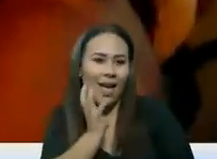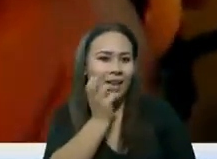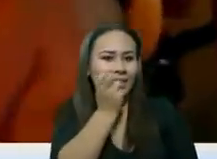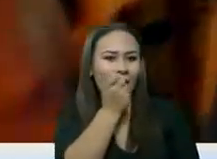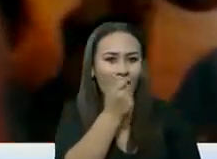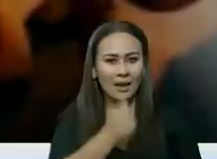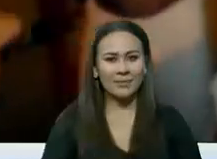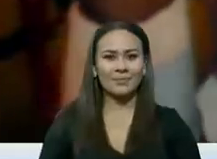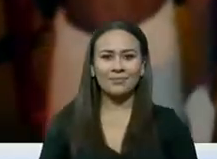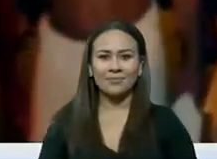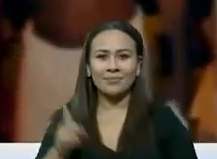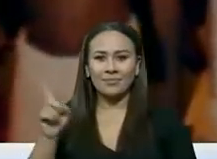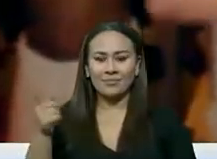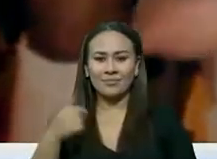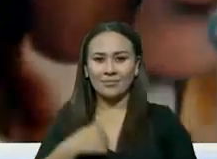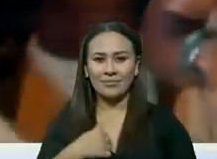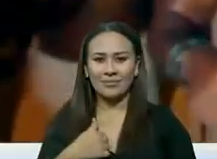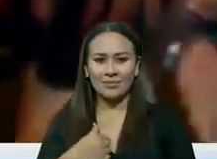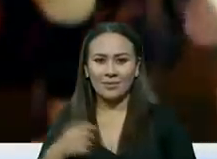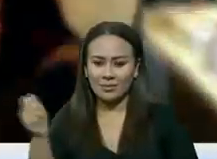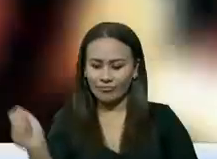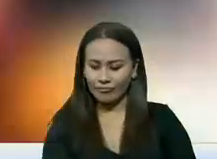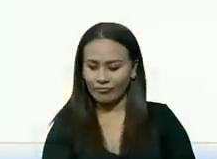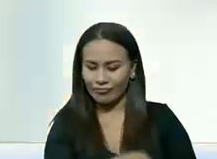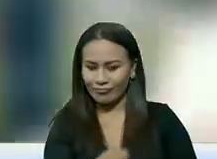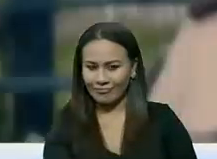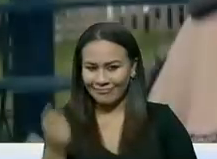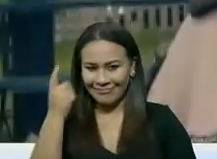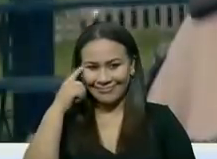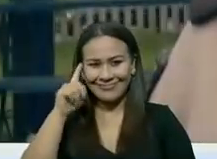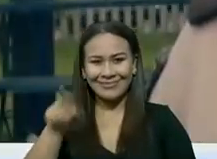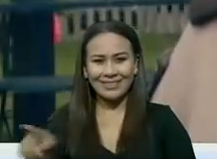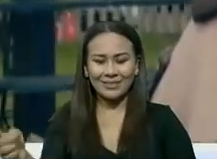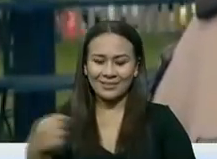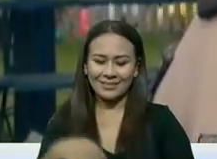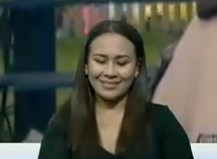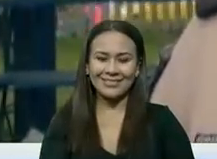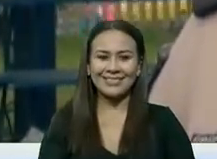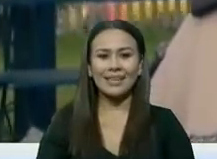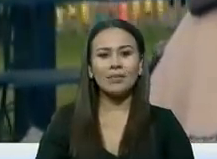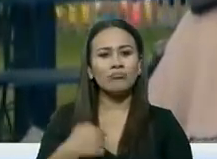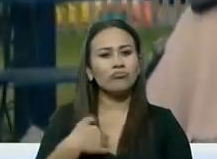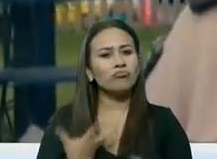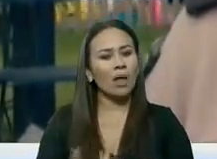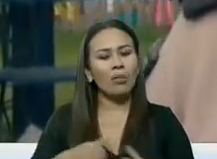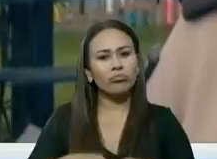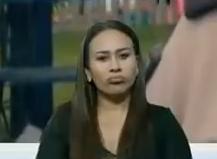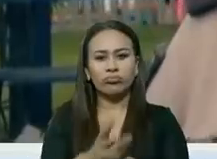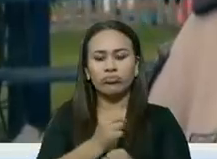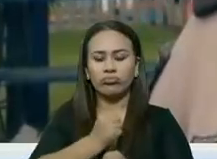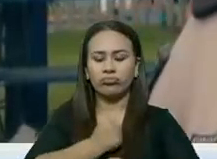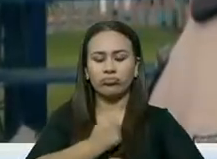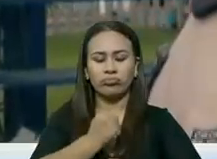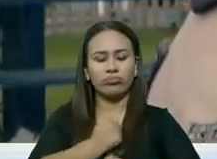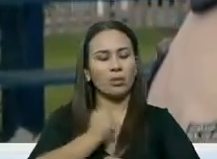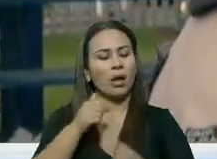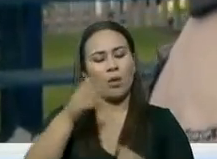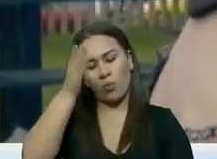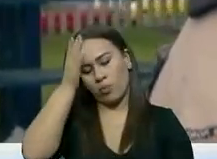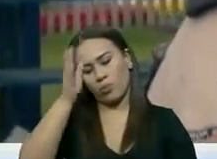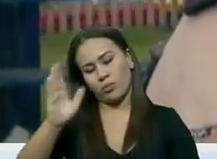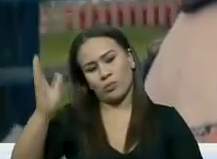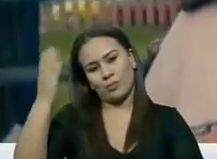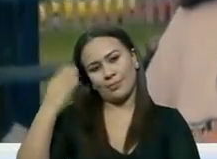qué? ¡Picado y otro carpintero! Queremos seguir manteniendo y aumentando esta cultura,